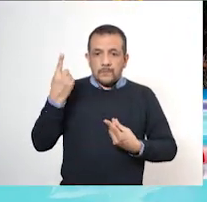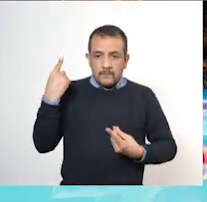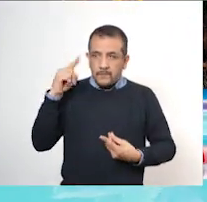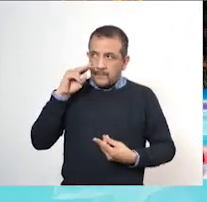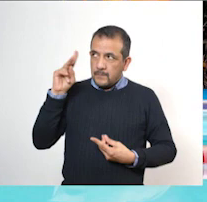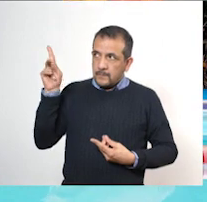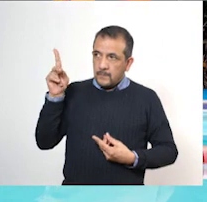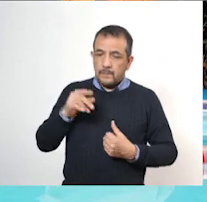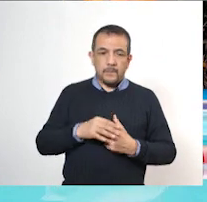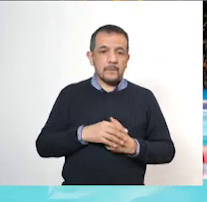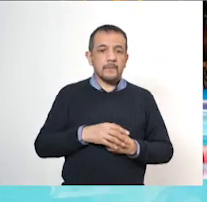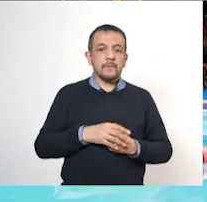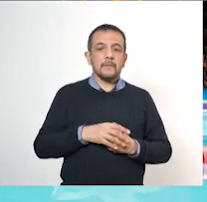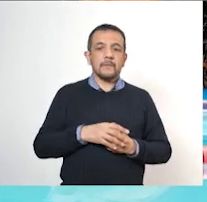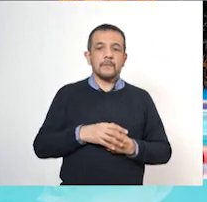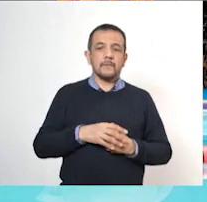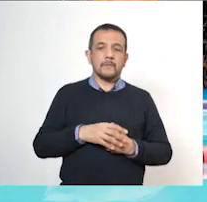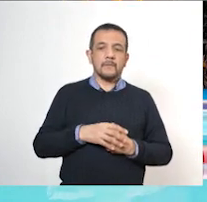Arriba y abajo.